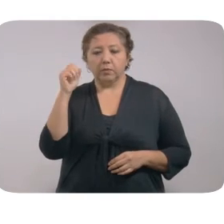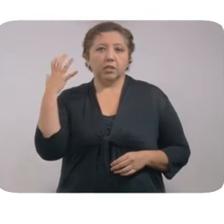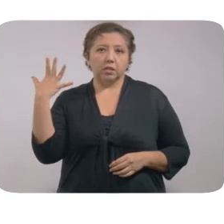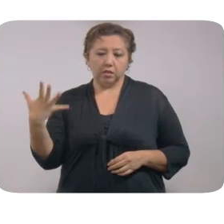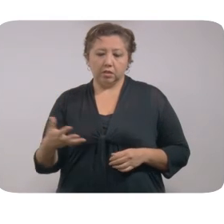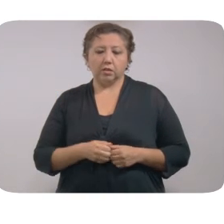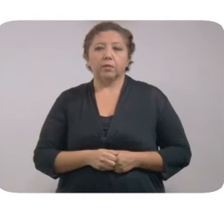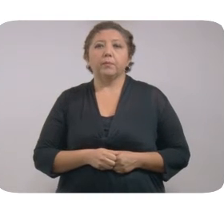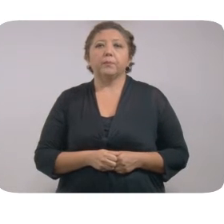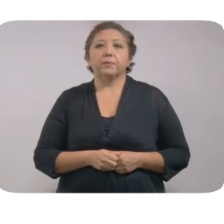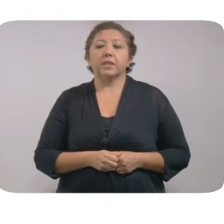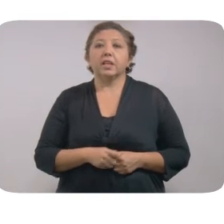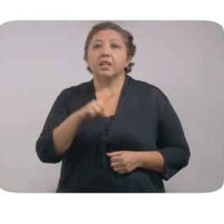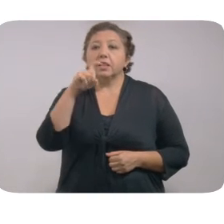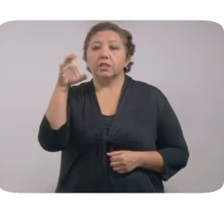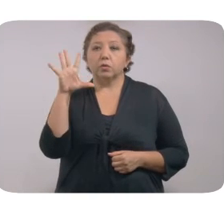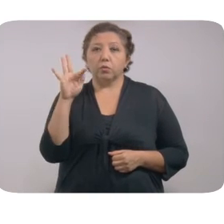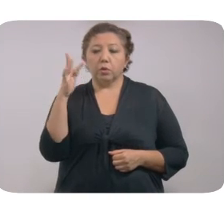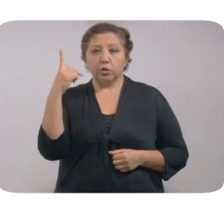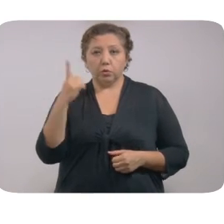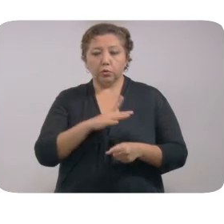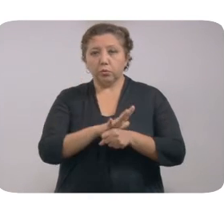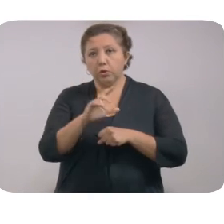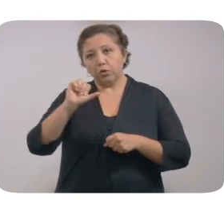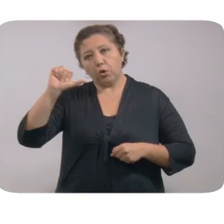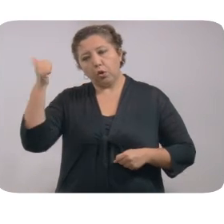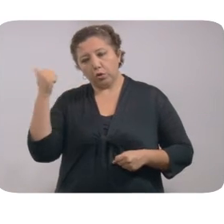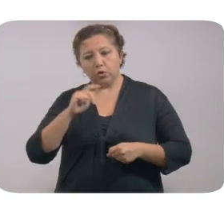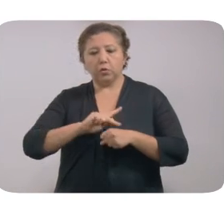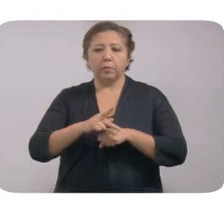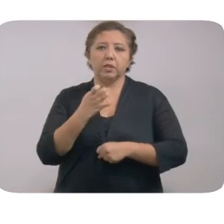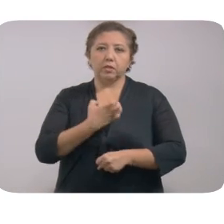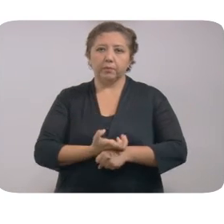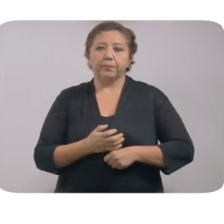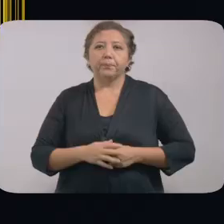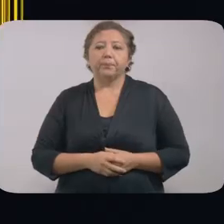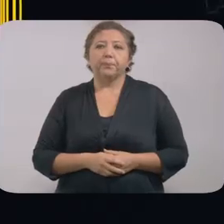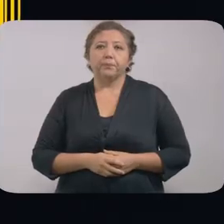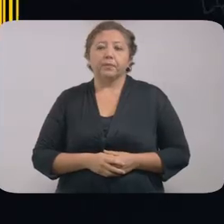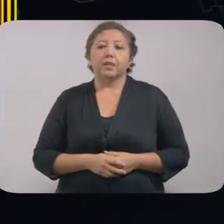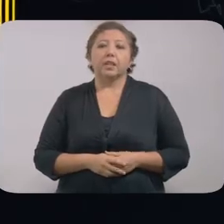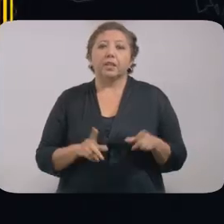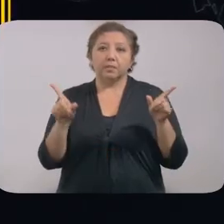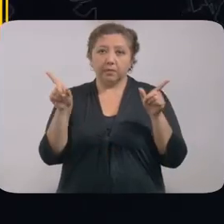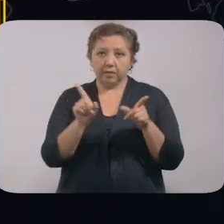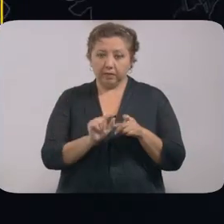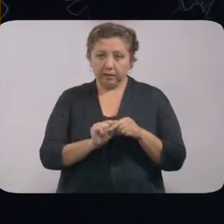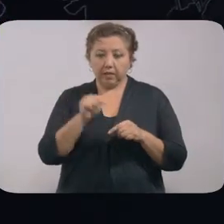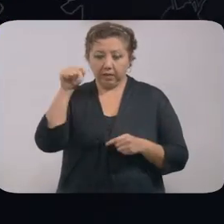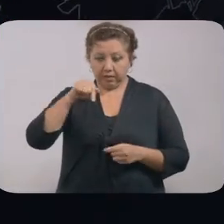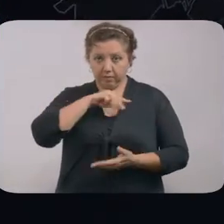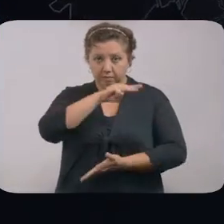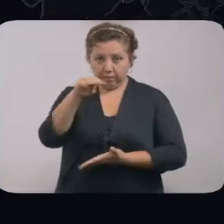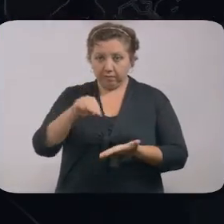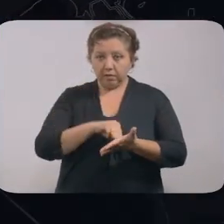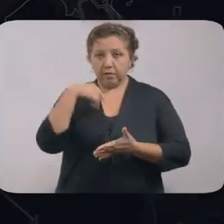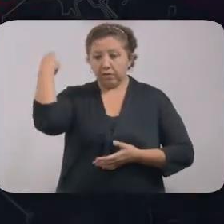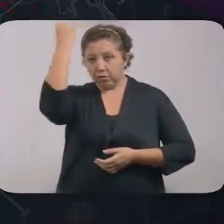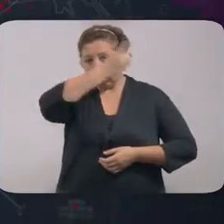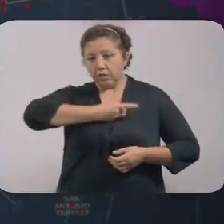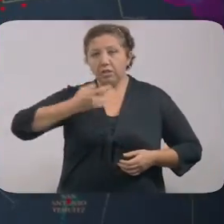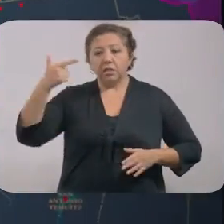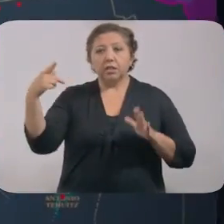casos positivos, 141 de los cuales son de otro país u otro estado. Específicamente en Mérida se han